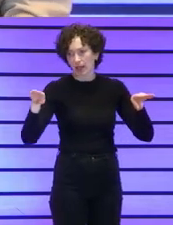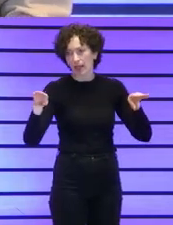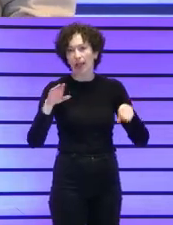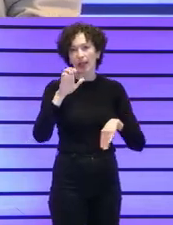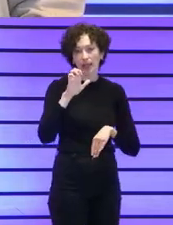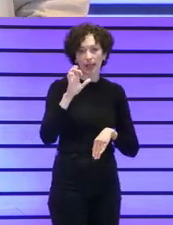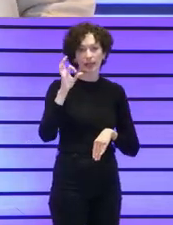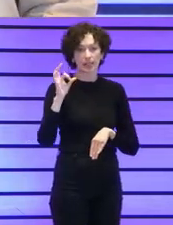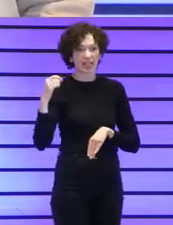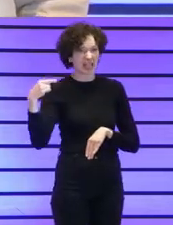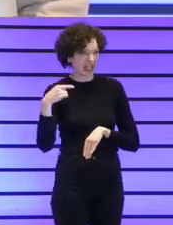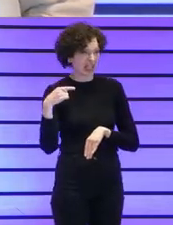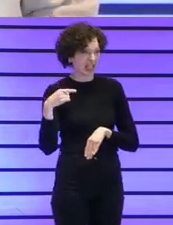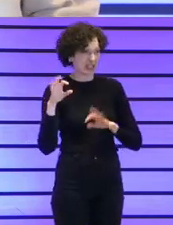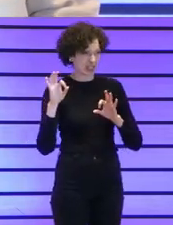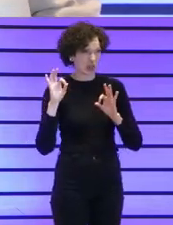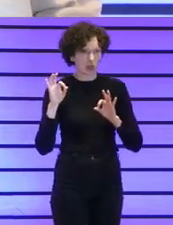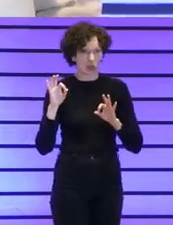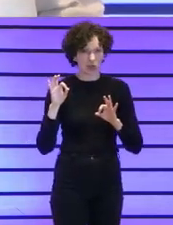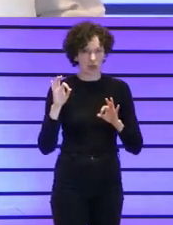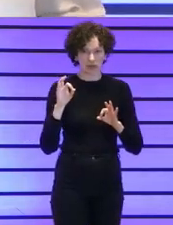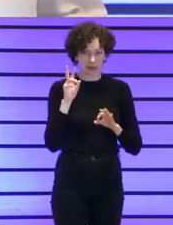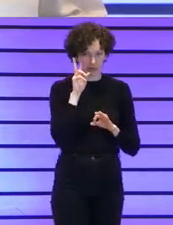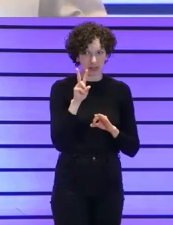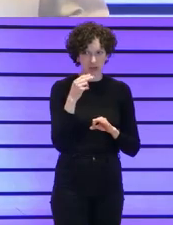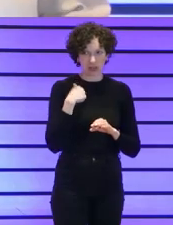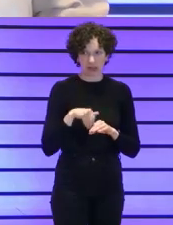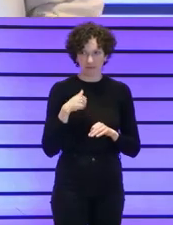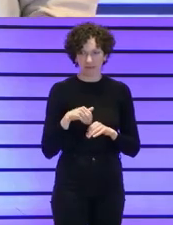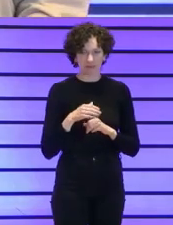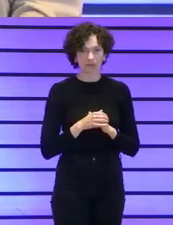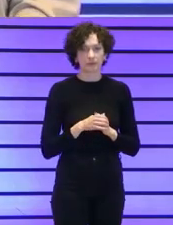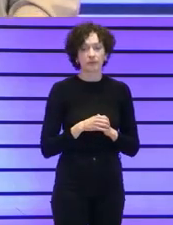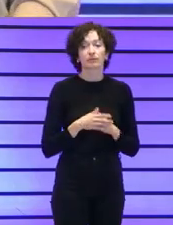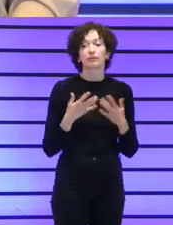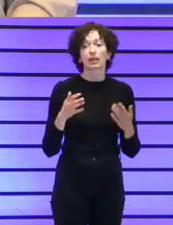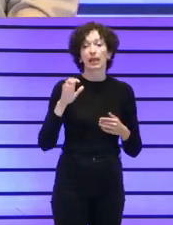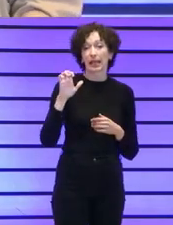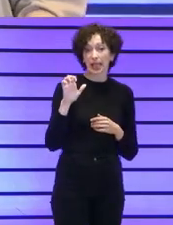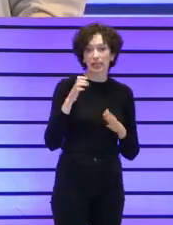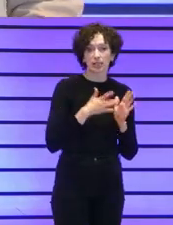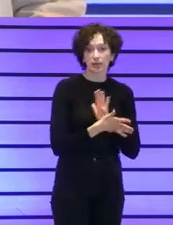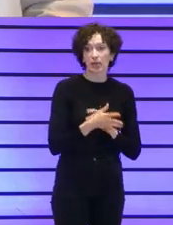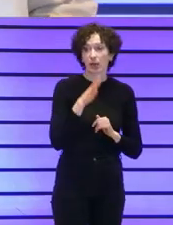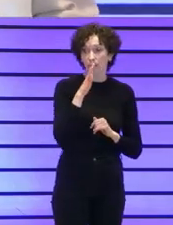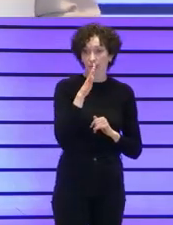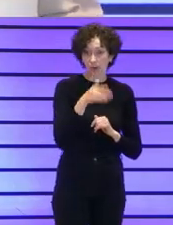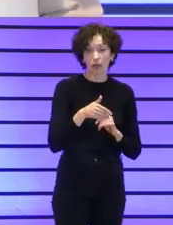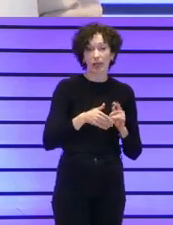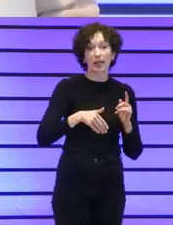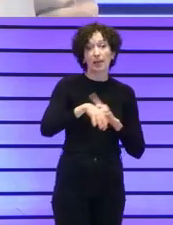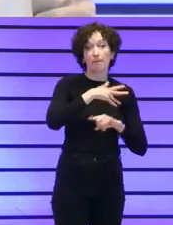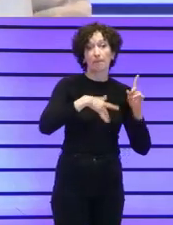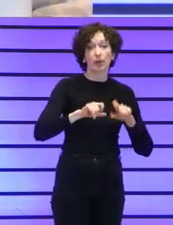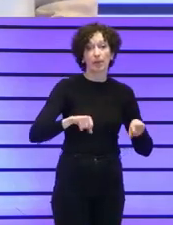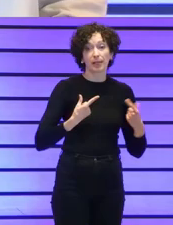ESG. Habréis visto seguramente hasta la saciedad estas siglas, ¿no? Entonces, la E es por medio ambiente en inglés,